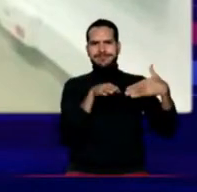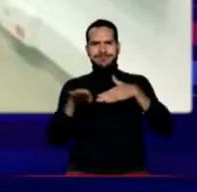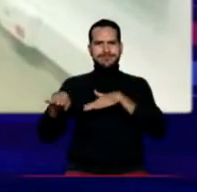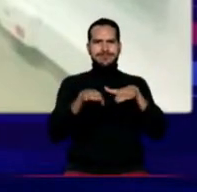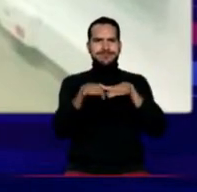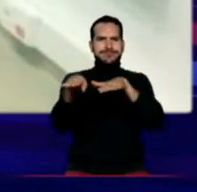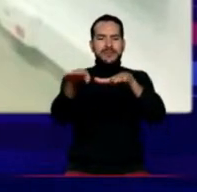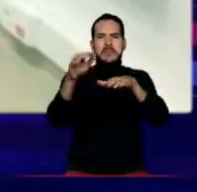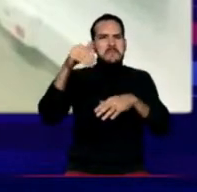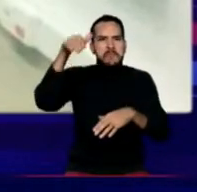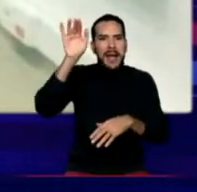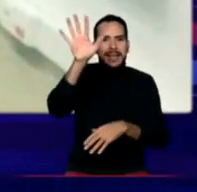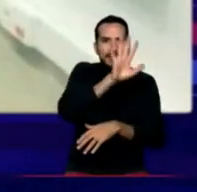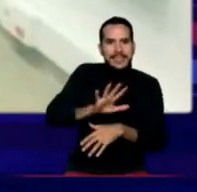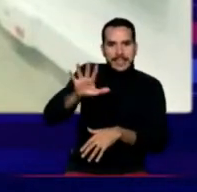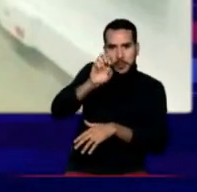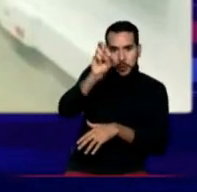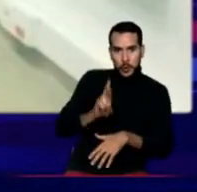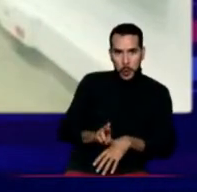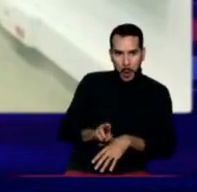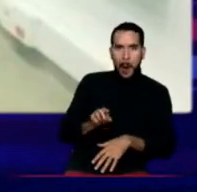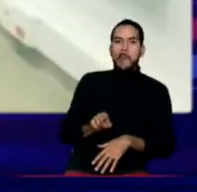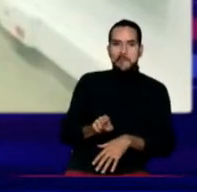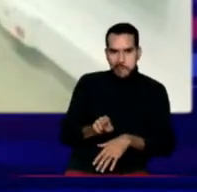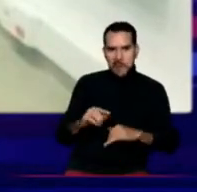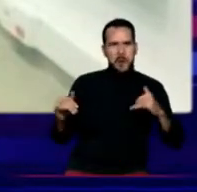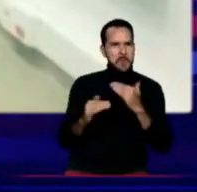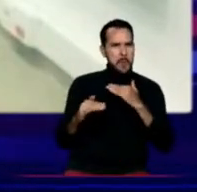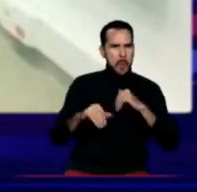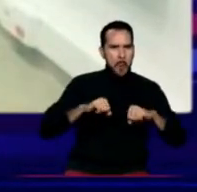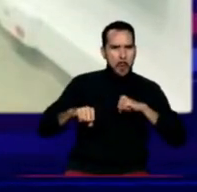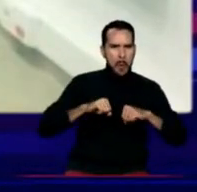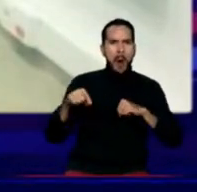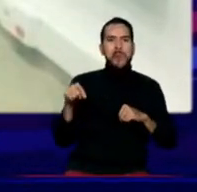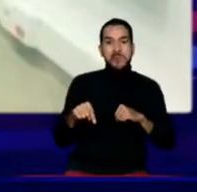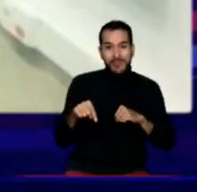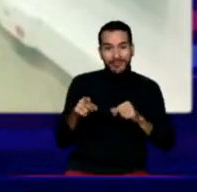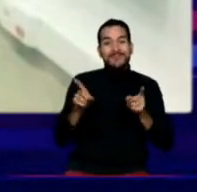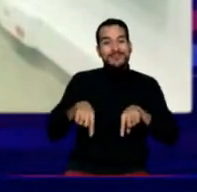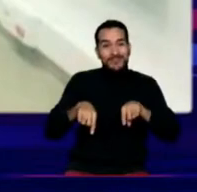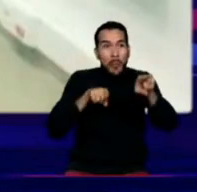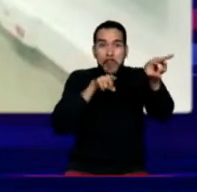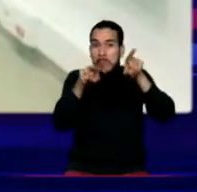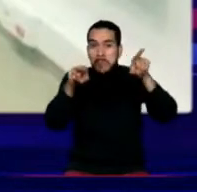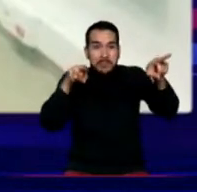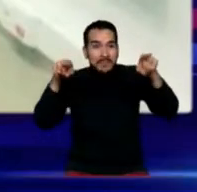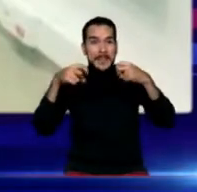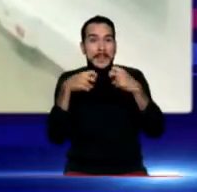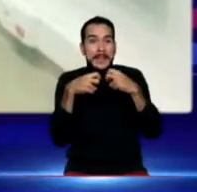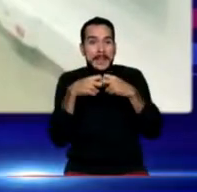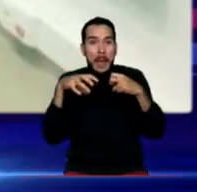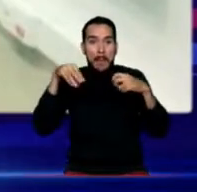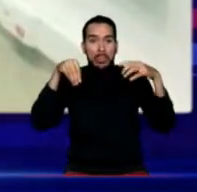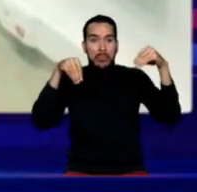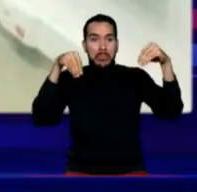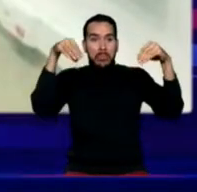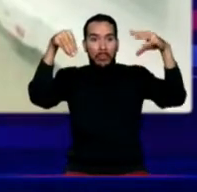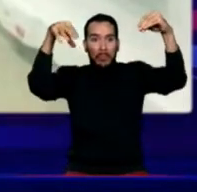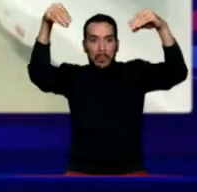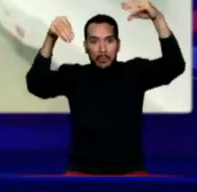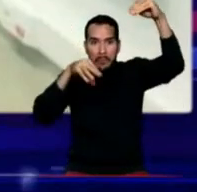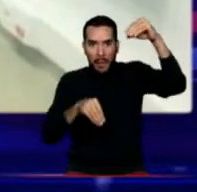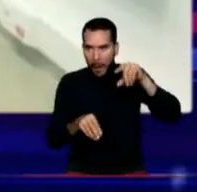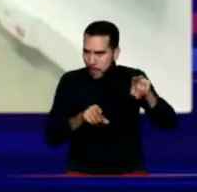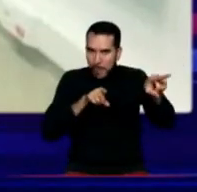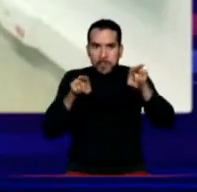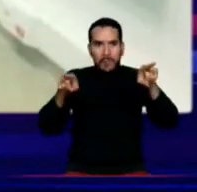zona sur, y también acompañados con algunos inconvenientes por fallas del fluido eléctrico. ya las autoridades de tránsito en algunos sitios